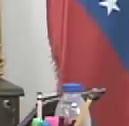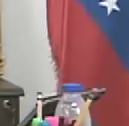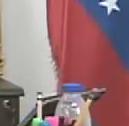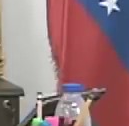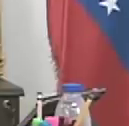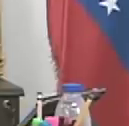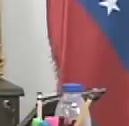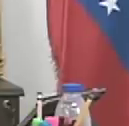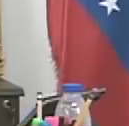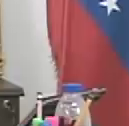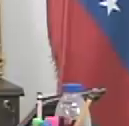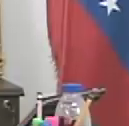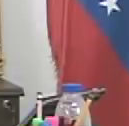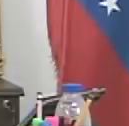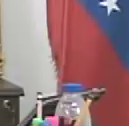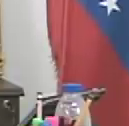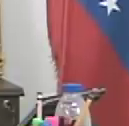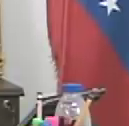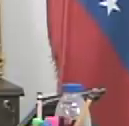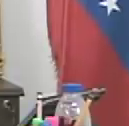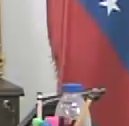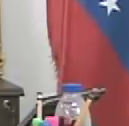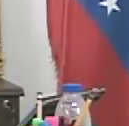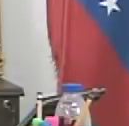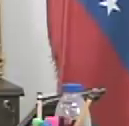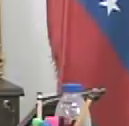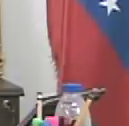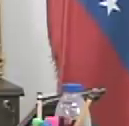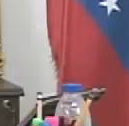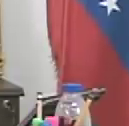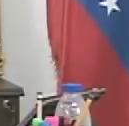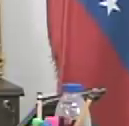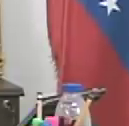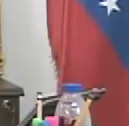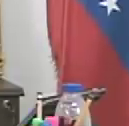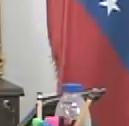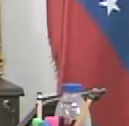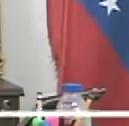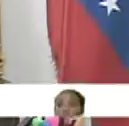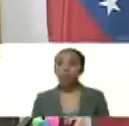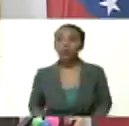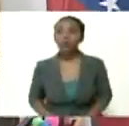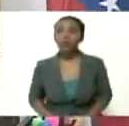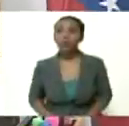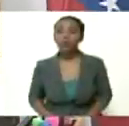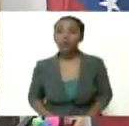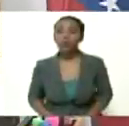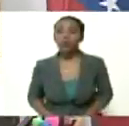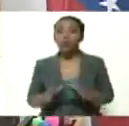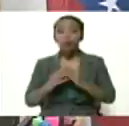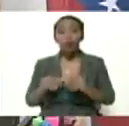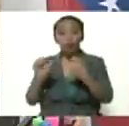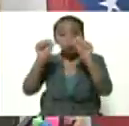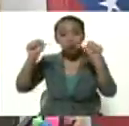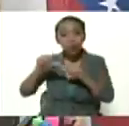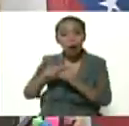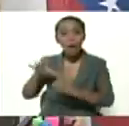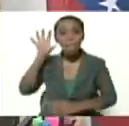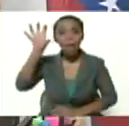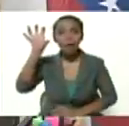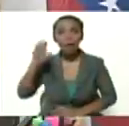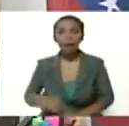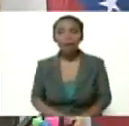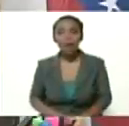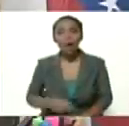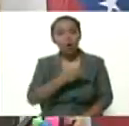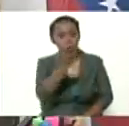Igualmente, bueno, estamos nosotros avanzando en todo el sistema patria.